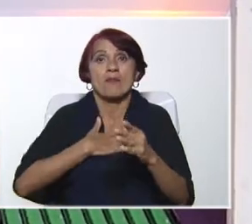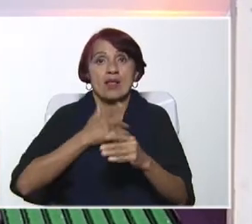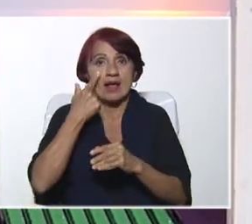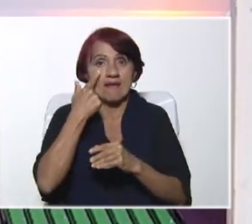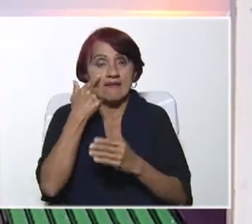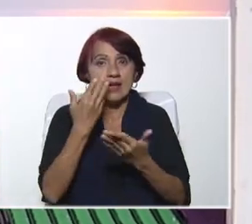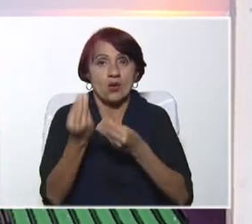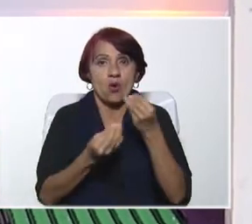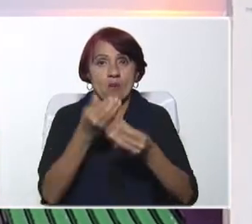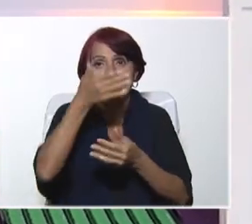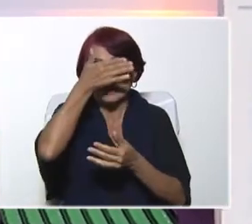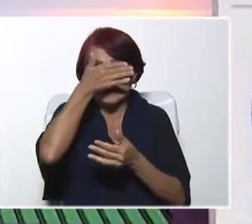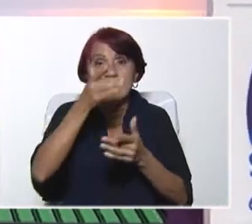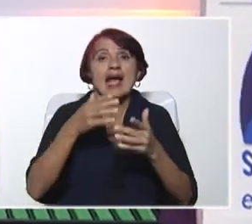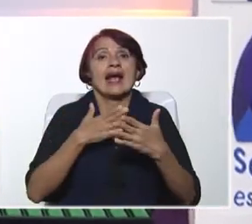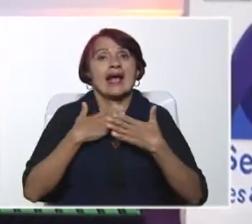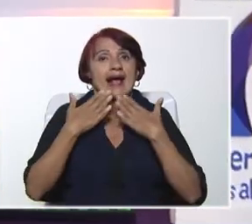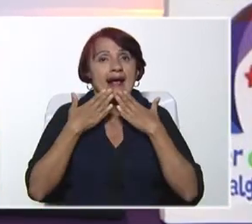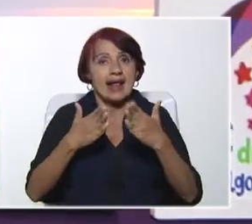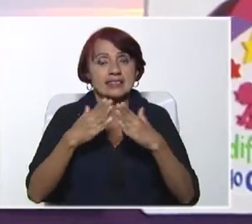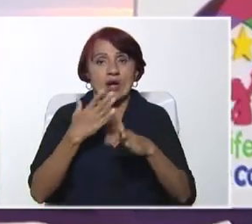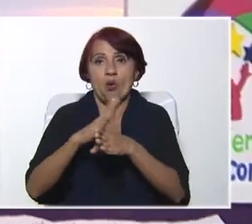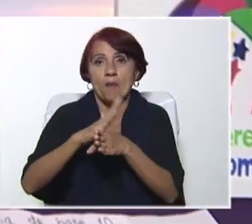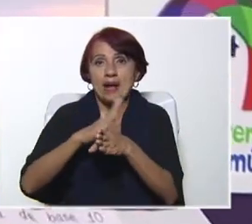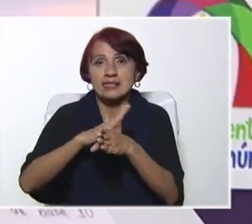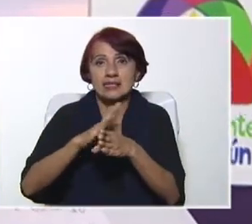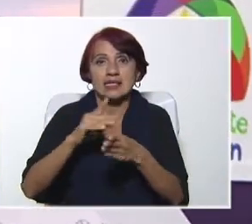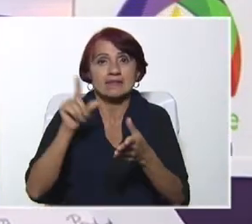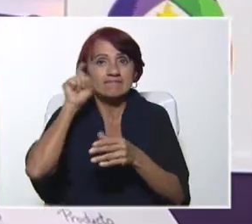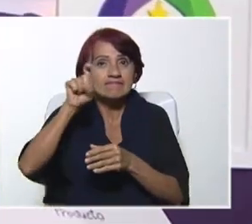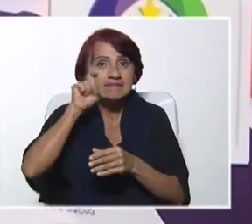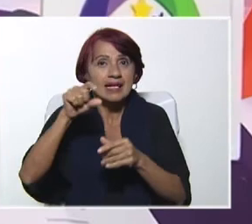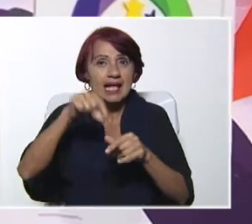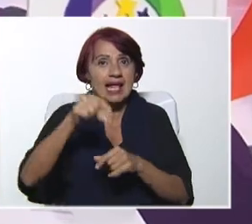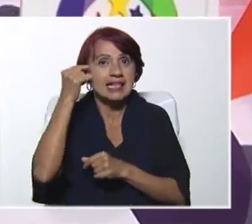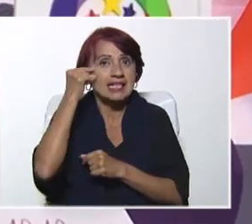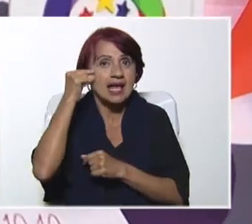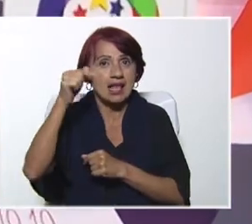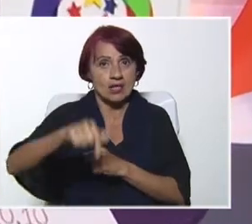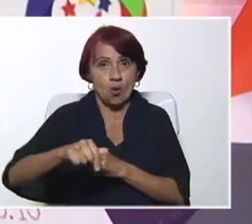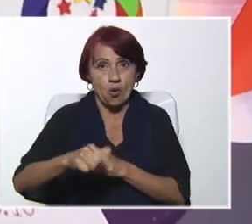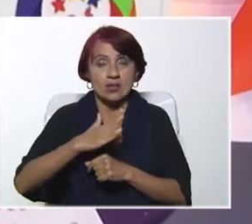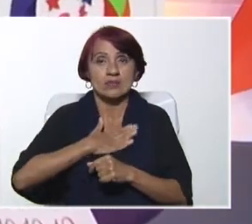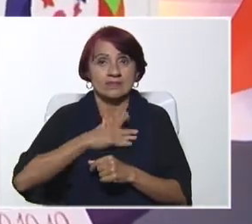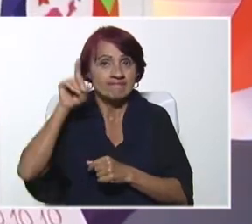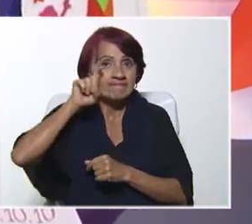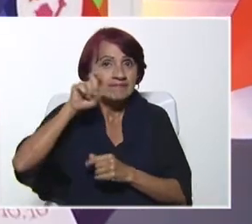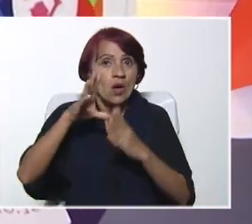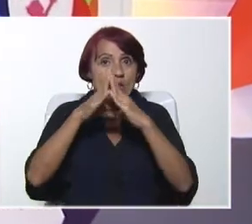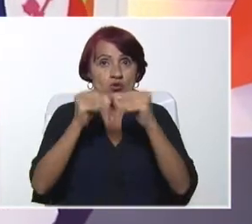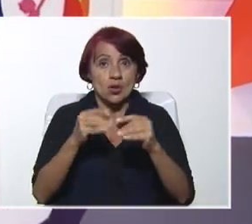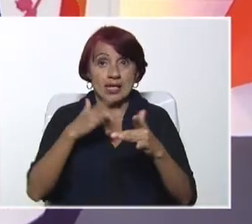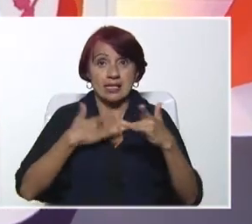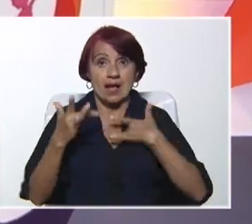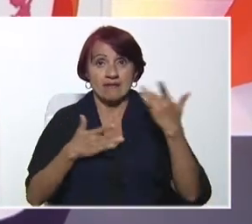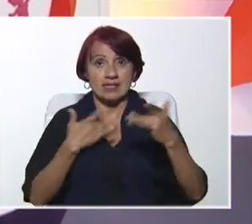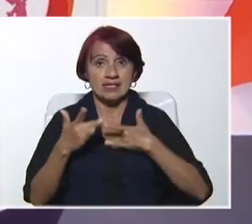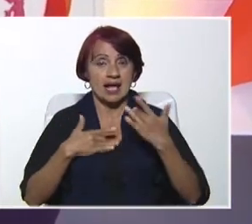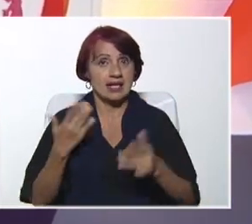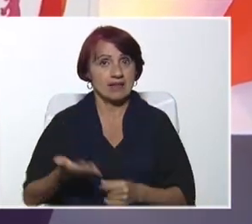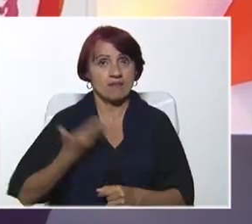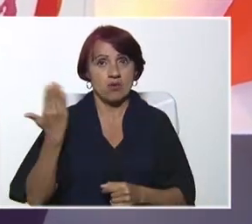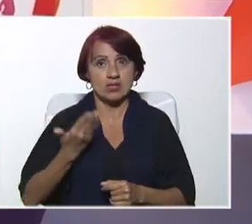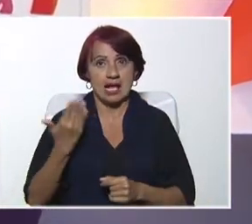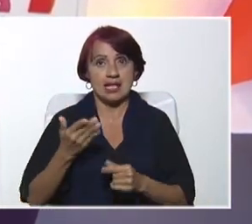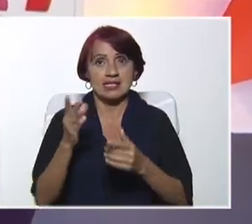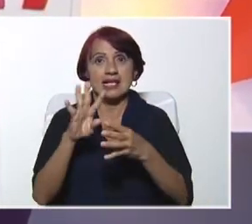realizando. Ha sido un placer compartir con ustedes el día de hoy, poderle llevar a cabo esta actividad tan importante